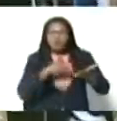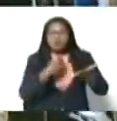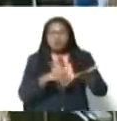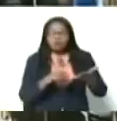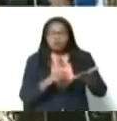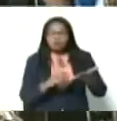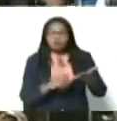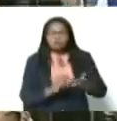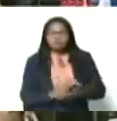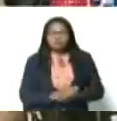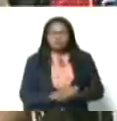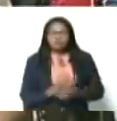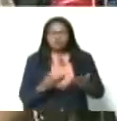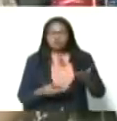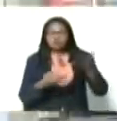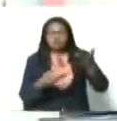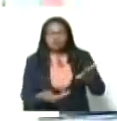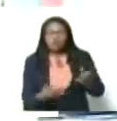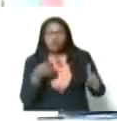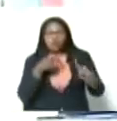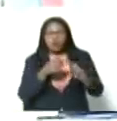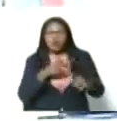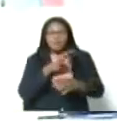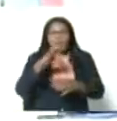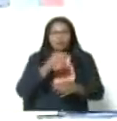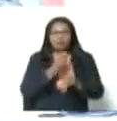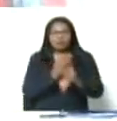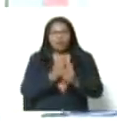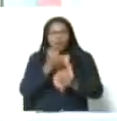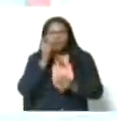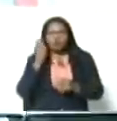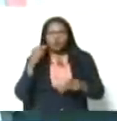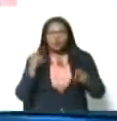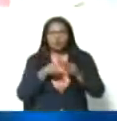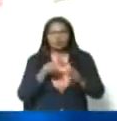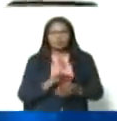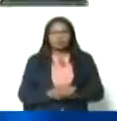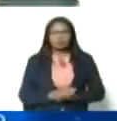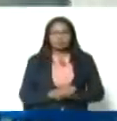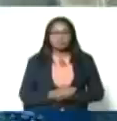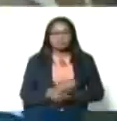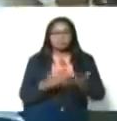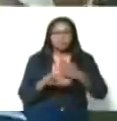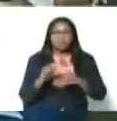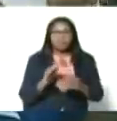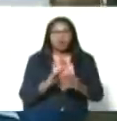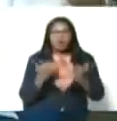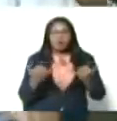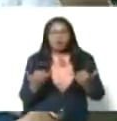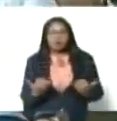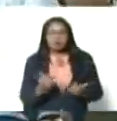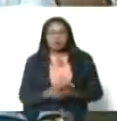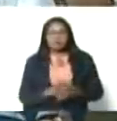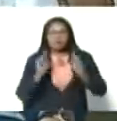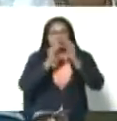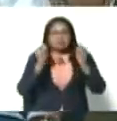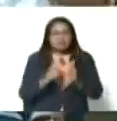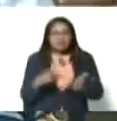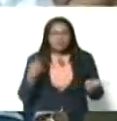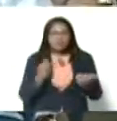colectivo. En sus manos encomiendo el alma de los trabajadores. Vamos entonces aquí, sistema de